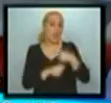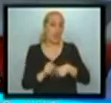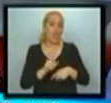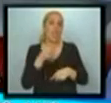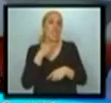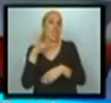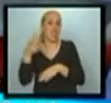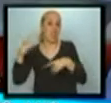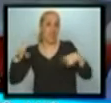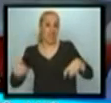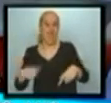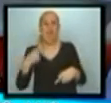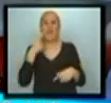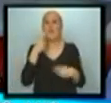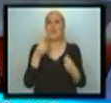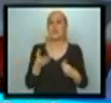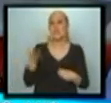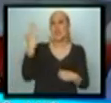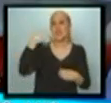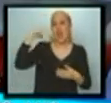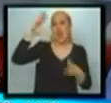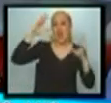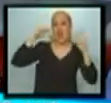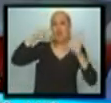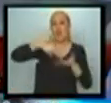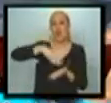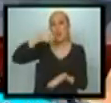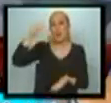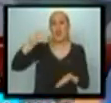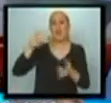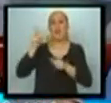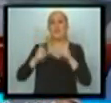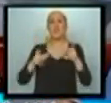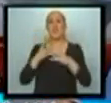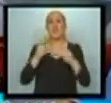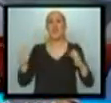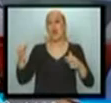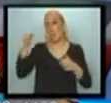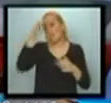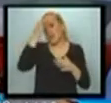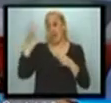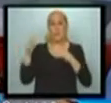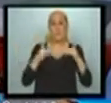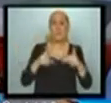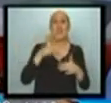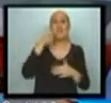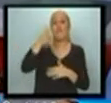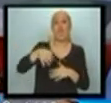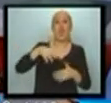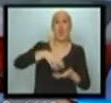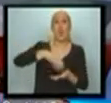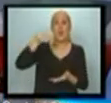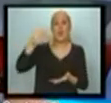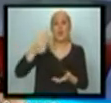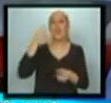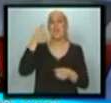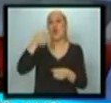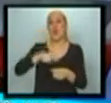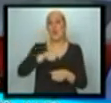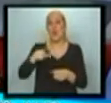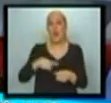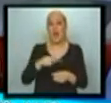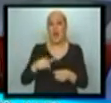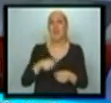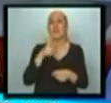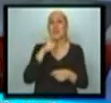La noche en el obelisco, por supuesto, la gente después del partido, después de los penales, en realidad, al obelisco como punto principal, aunque en